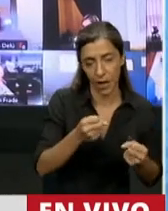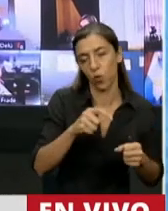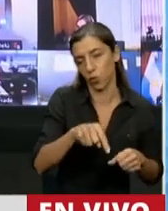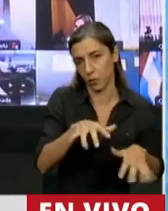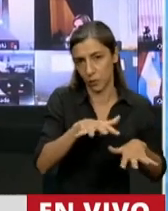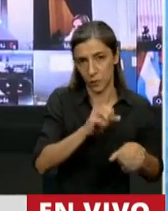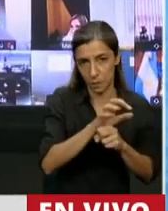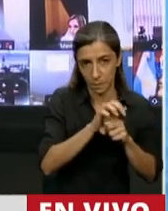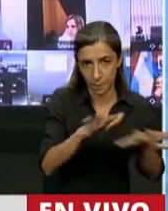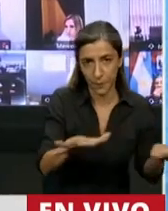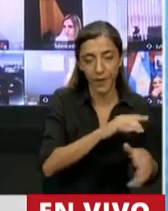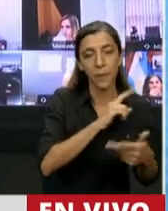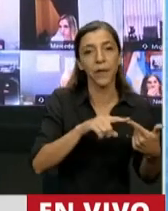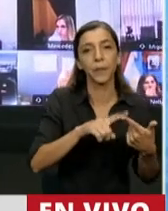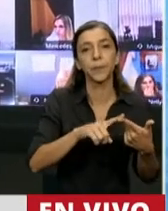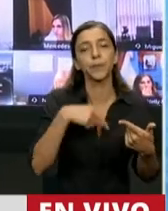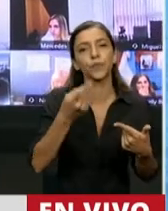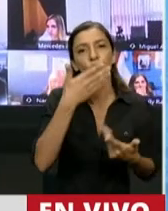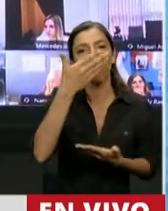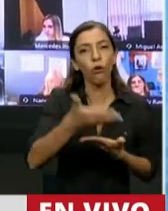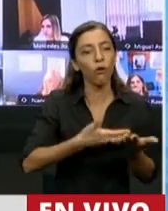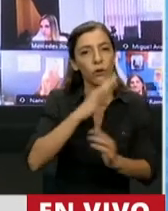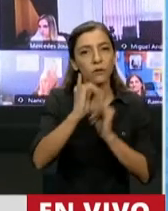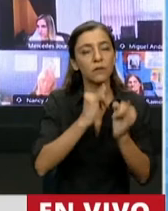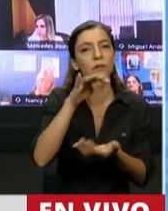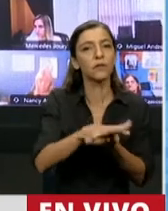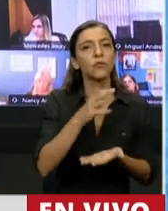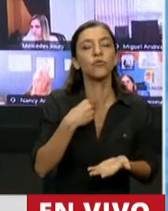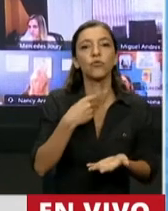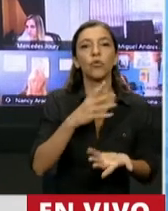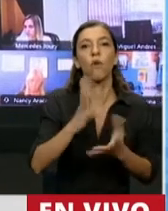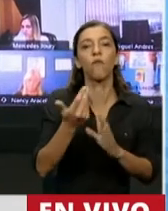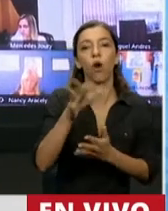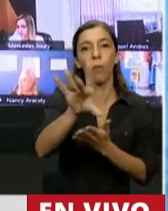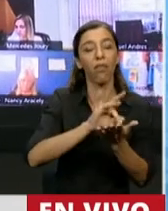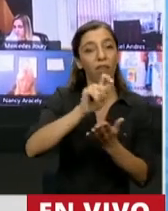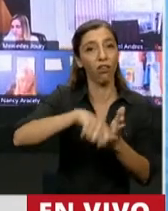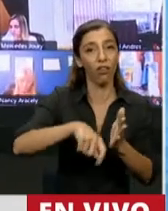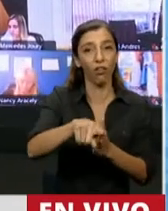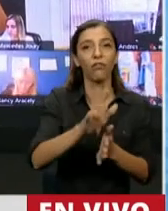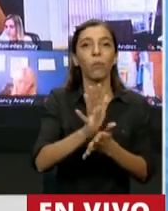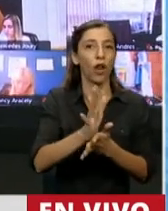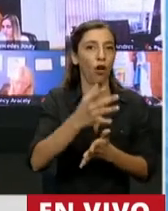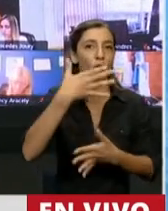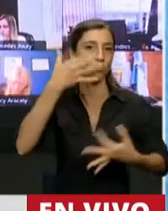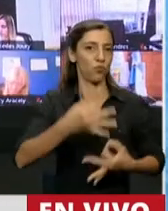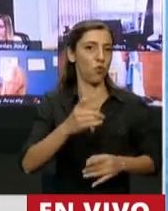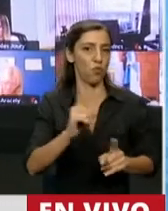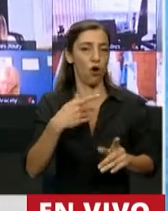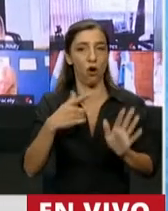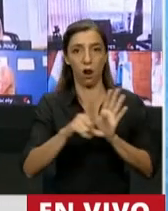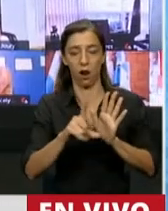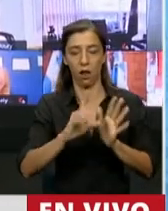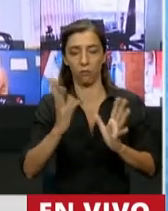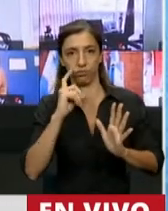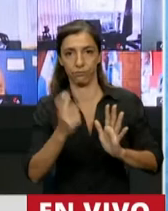pandemia, tenía que ver con cuestiones vinculadas a contrataciones irregulares que se habían